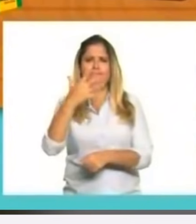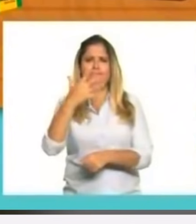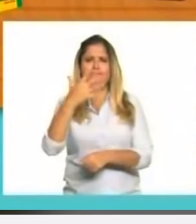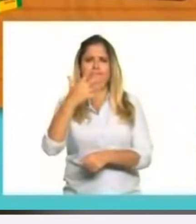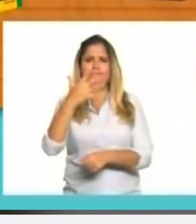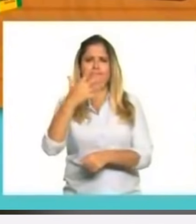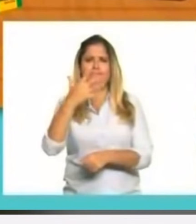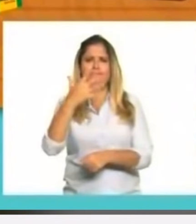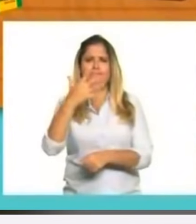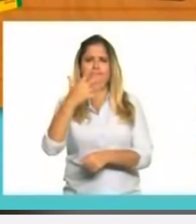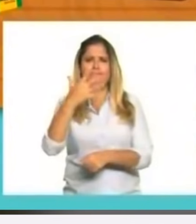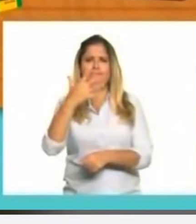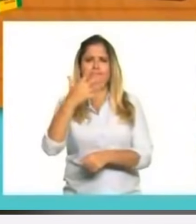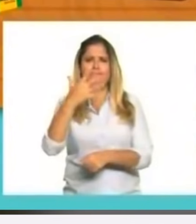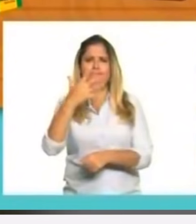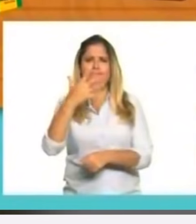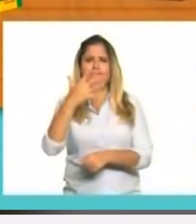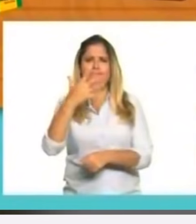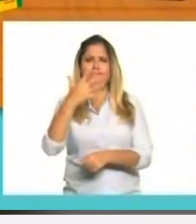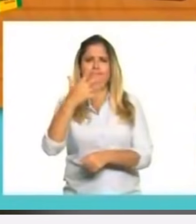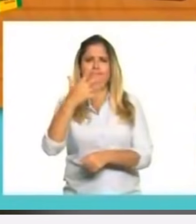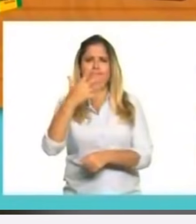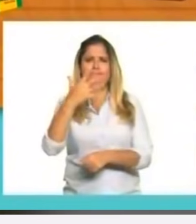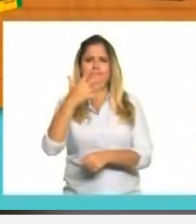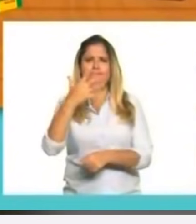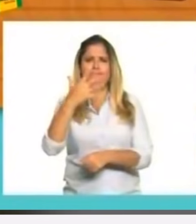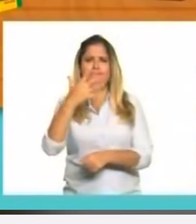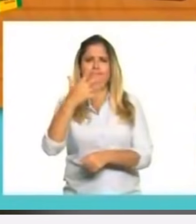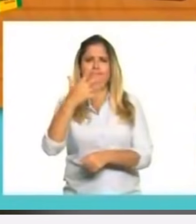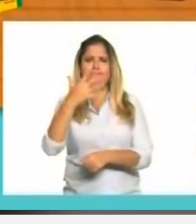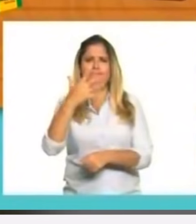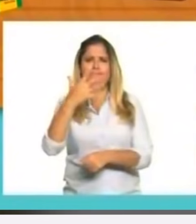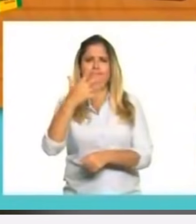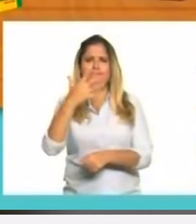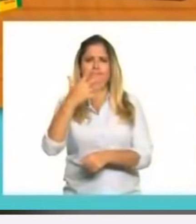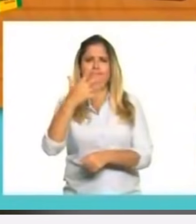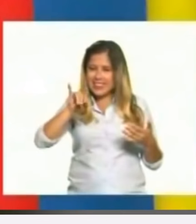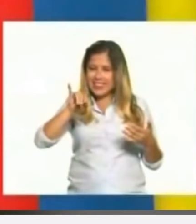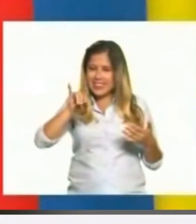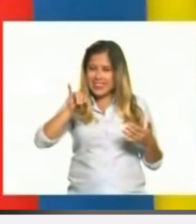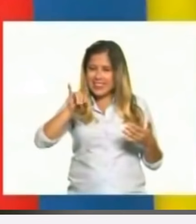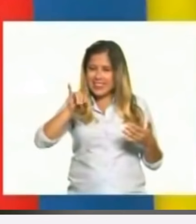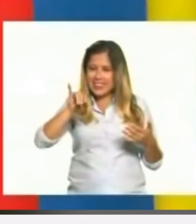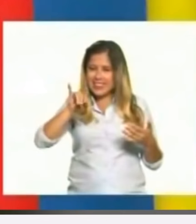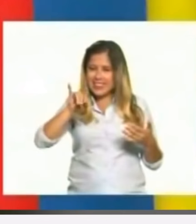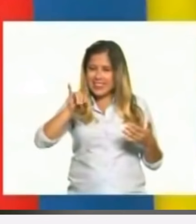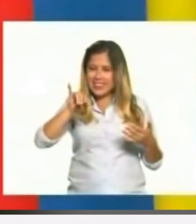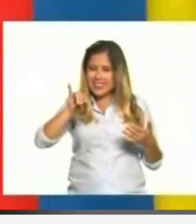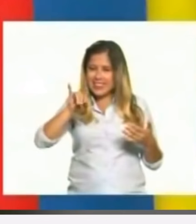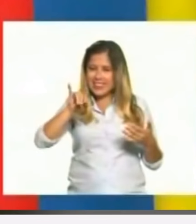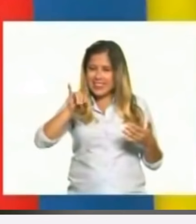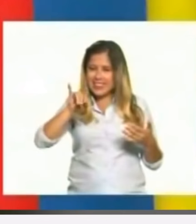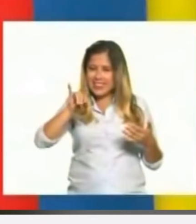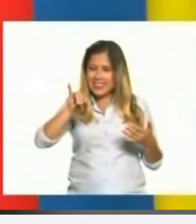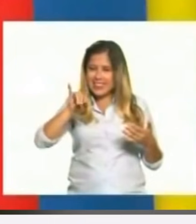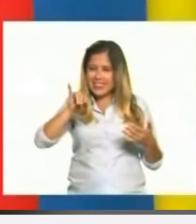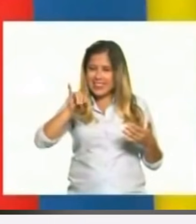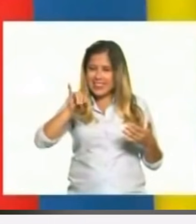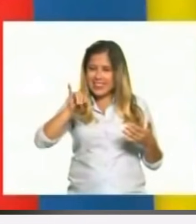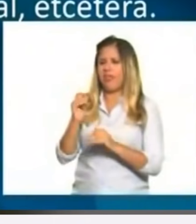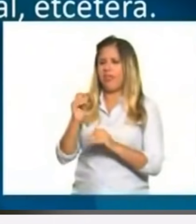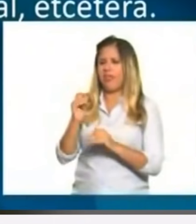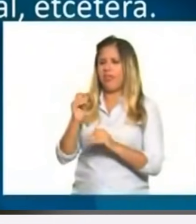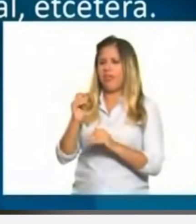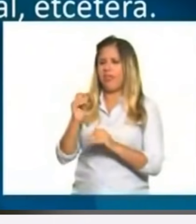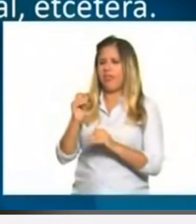sea relevante para la comunidad. Para la clase de hoy necesitarás tu libro, diccionario, cuaderno, lápiz y pluma. Para empezar, te voy a pedir que busques en tu diccionario